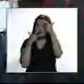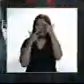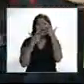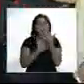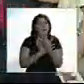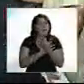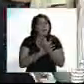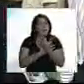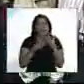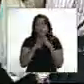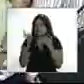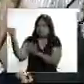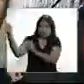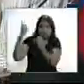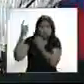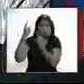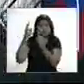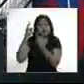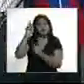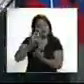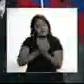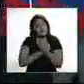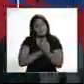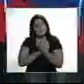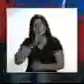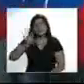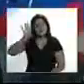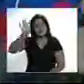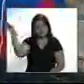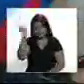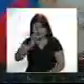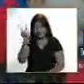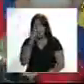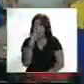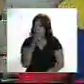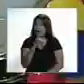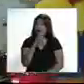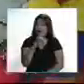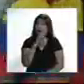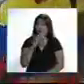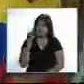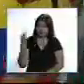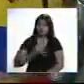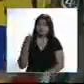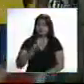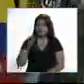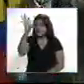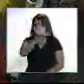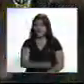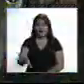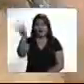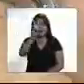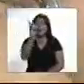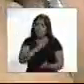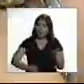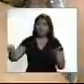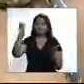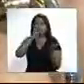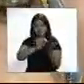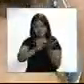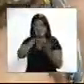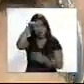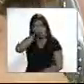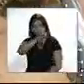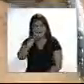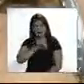su legado, del amor por la patria venezolana. Buena noticia vamos a dar a toda Venezuela otra vez desde